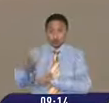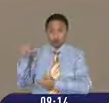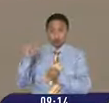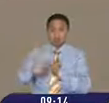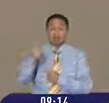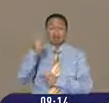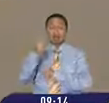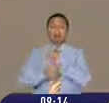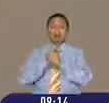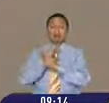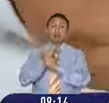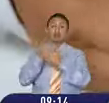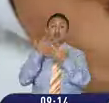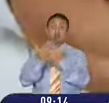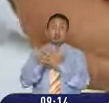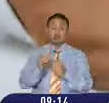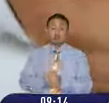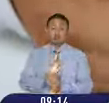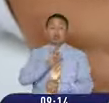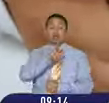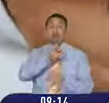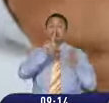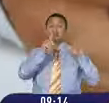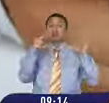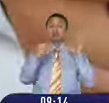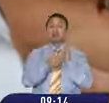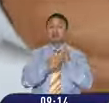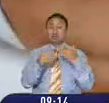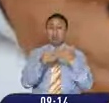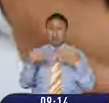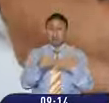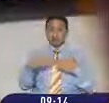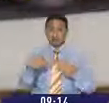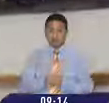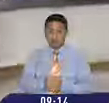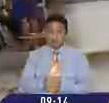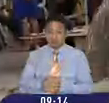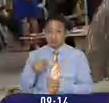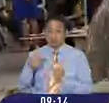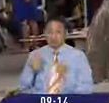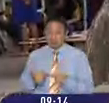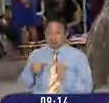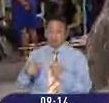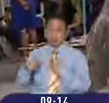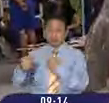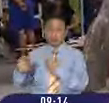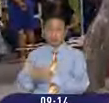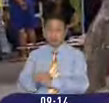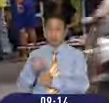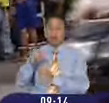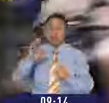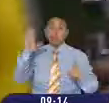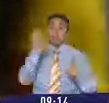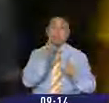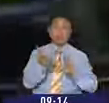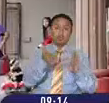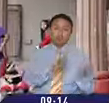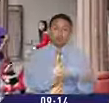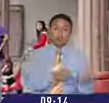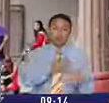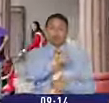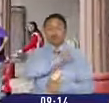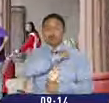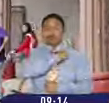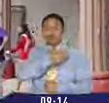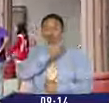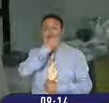años de cárcel y con $36,000 si esta es periódica, repetitiva, amenaza de muerte, lesión o